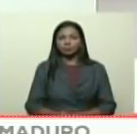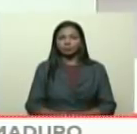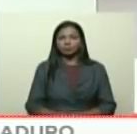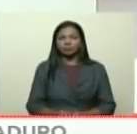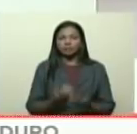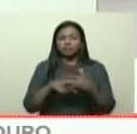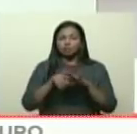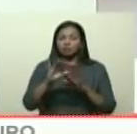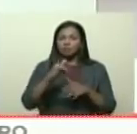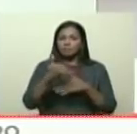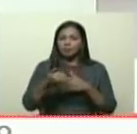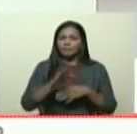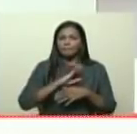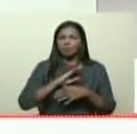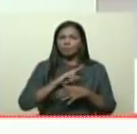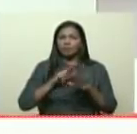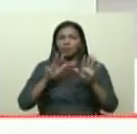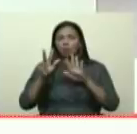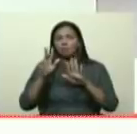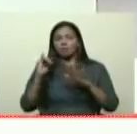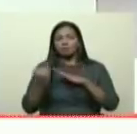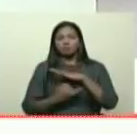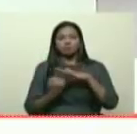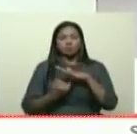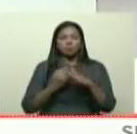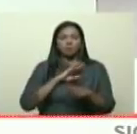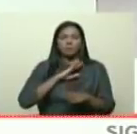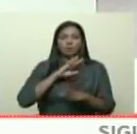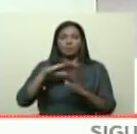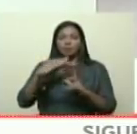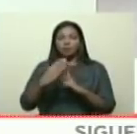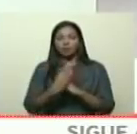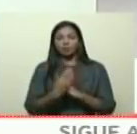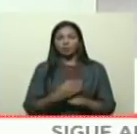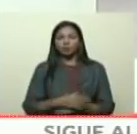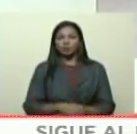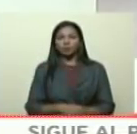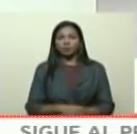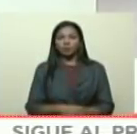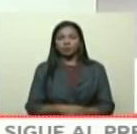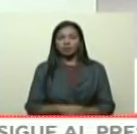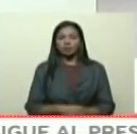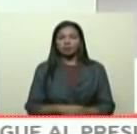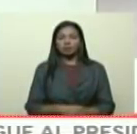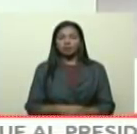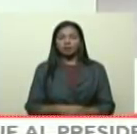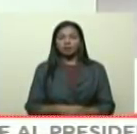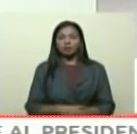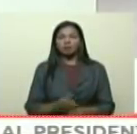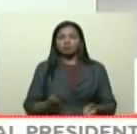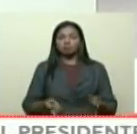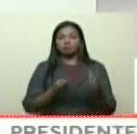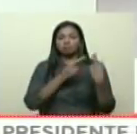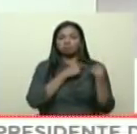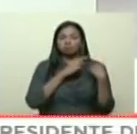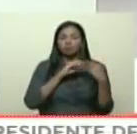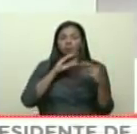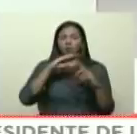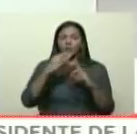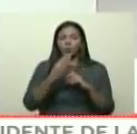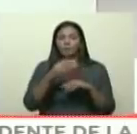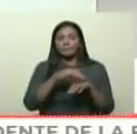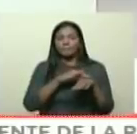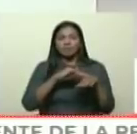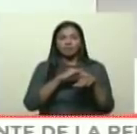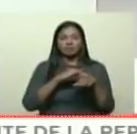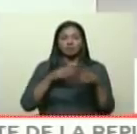dentro de este plan, nueva institucionalidad de la cultura. Se encomienda al Ministerio Popular, del Poder Popular para la